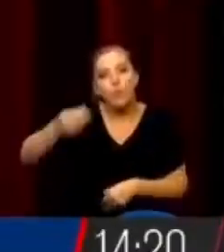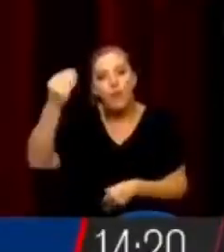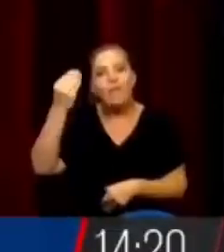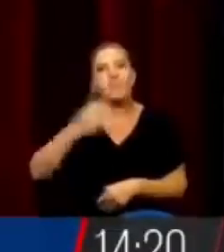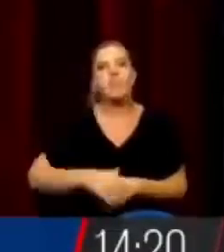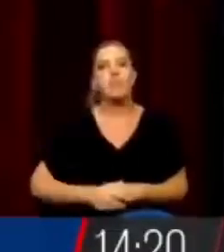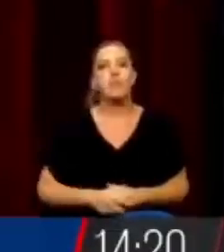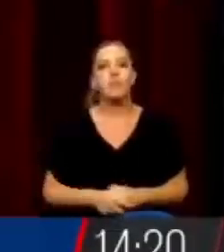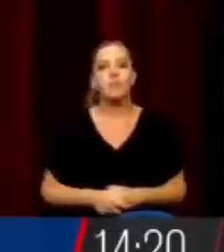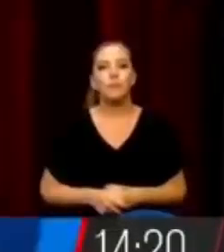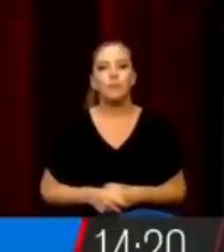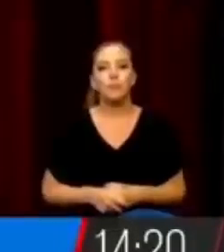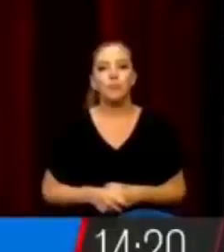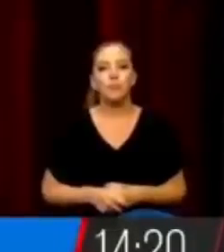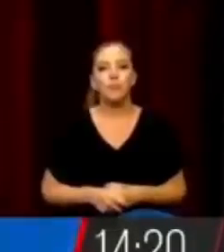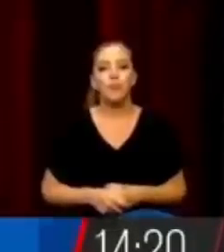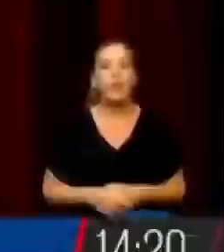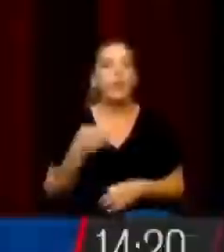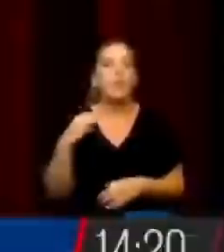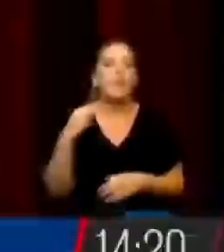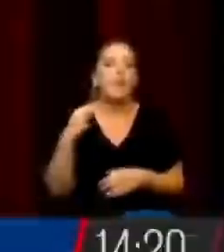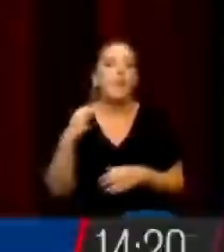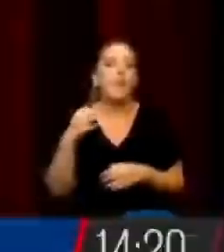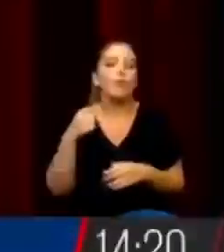relegar o abandonar